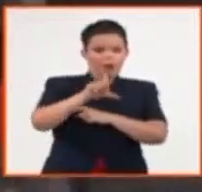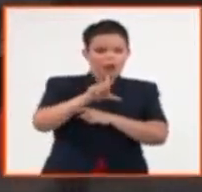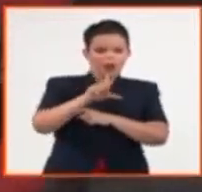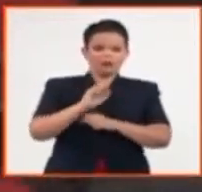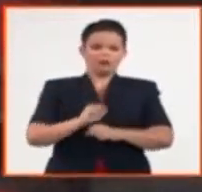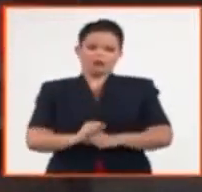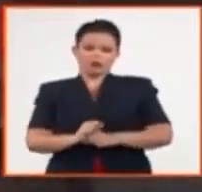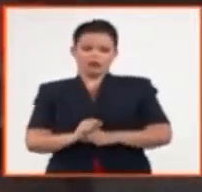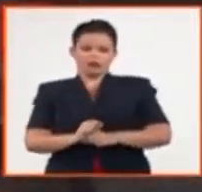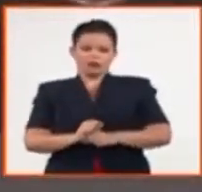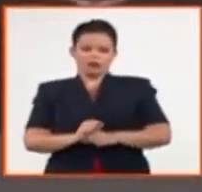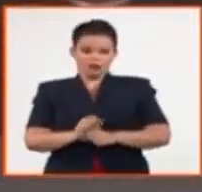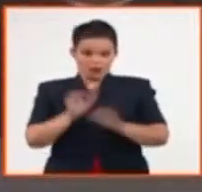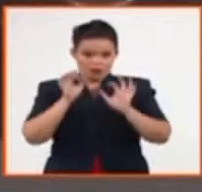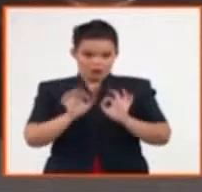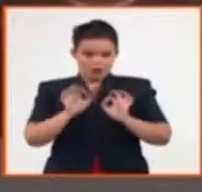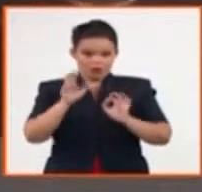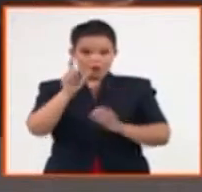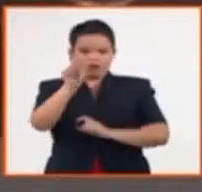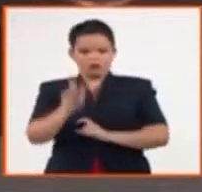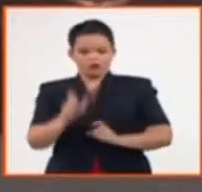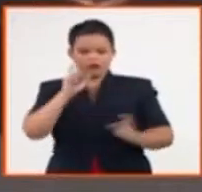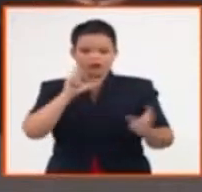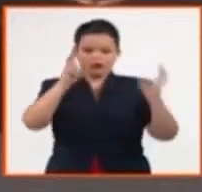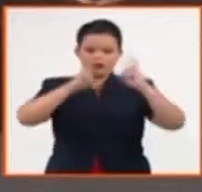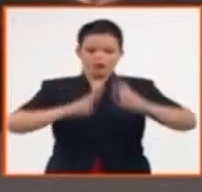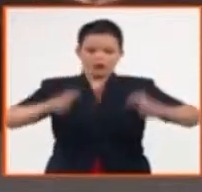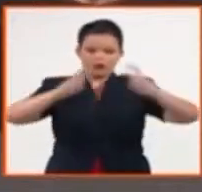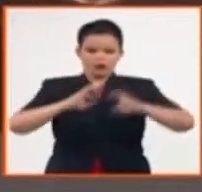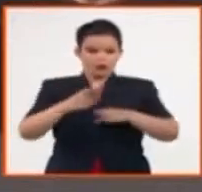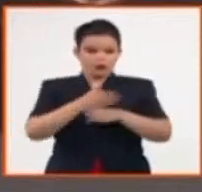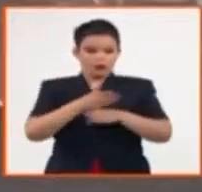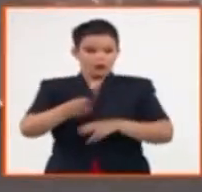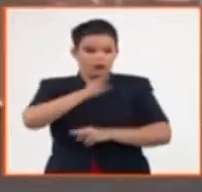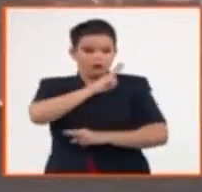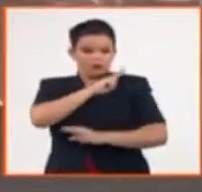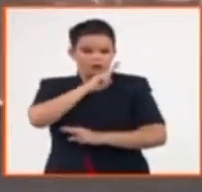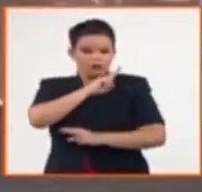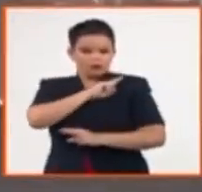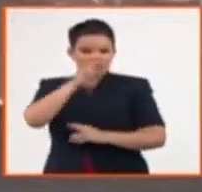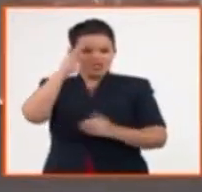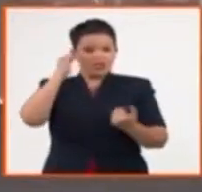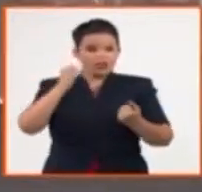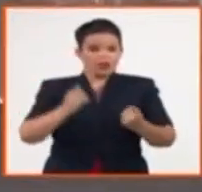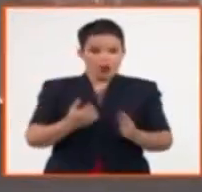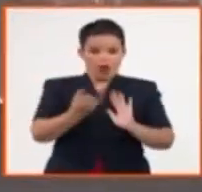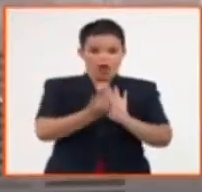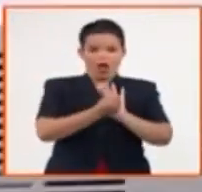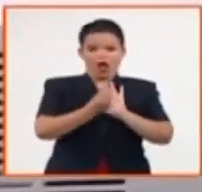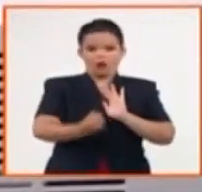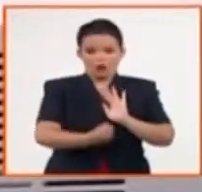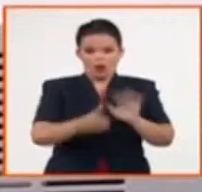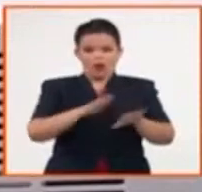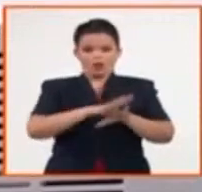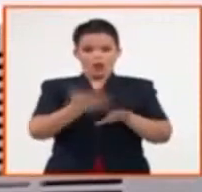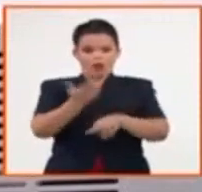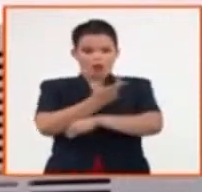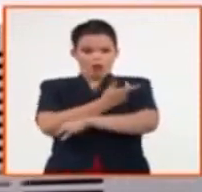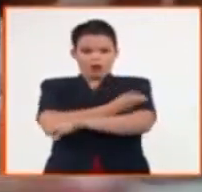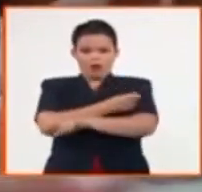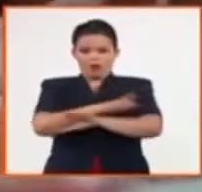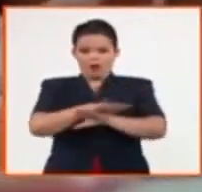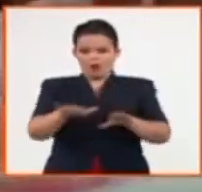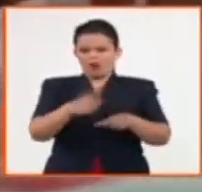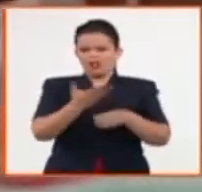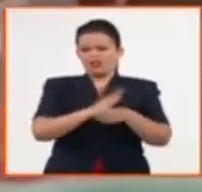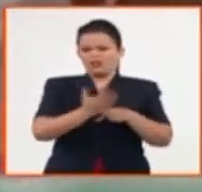cuando nuestros investigadores y autoridades sanitarias aprueban las soberanas para ponérselas a tus hijos, no solo lo hacen por lo que saben de